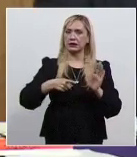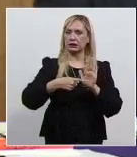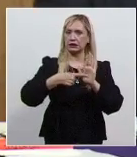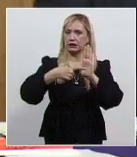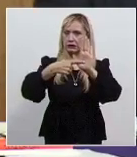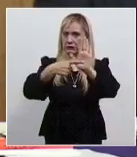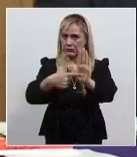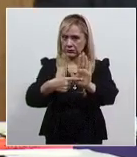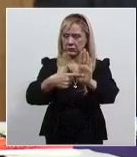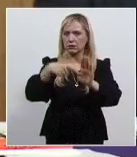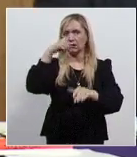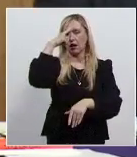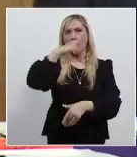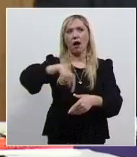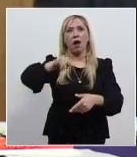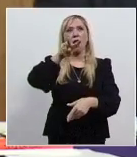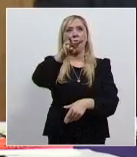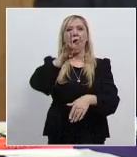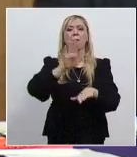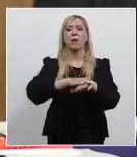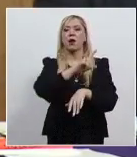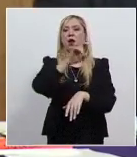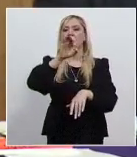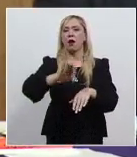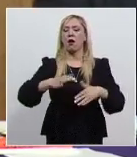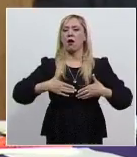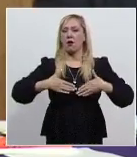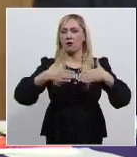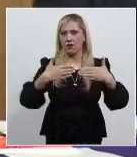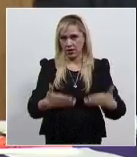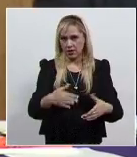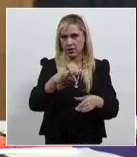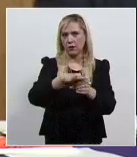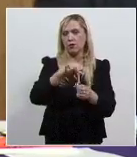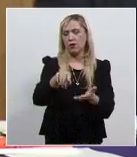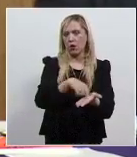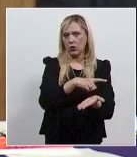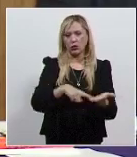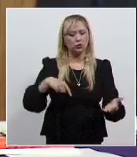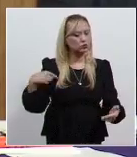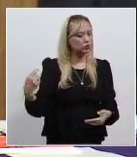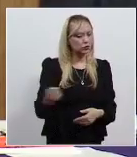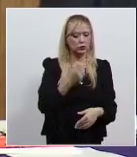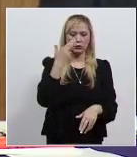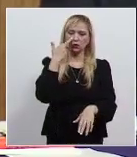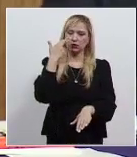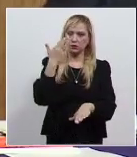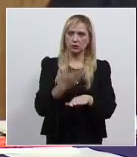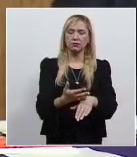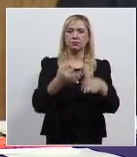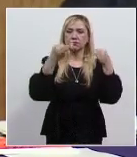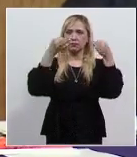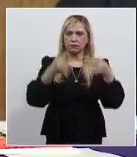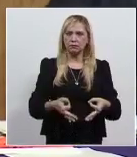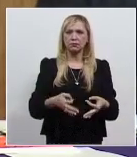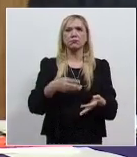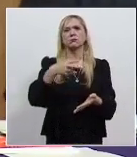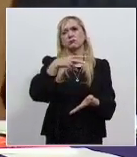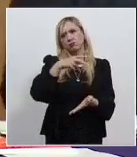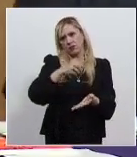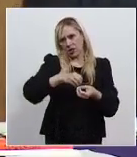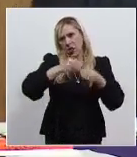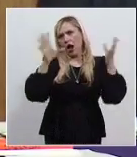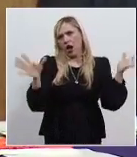la credibilidad de las elecciones impone que todas y todos ejerzamos responsablemente nuestros derechos